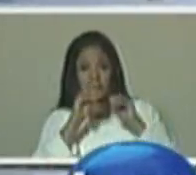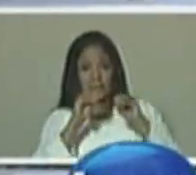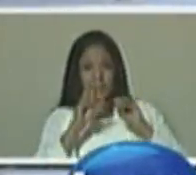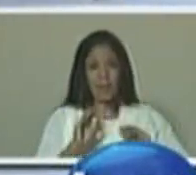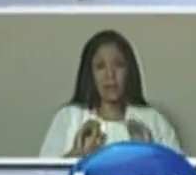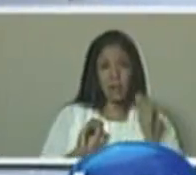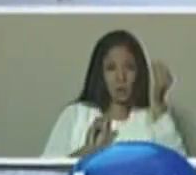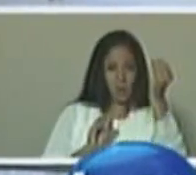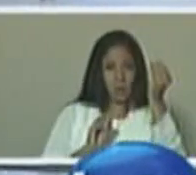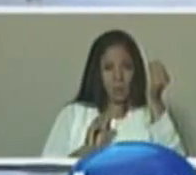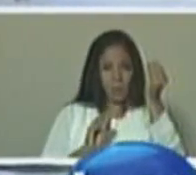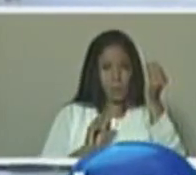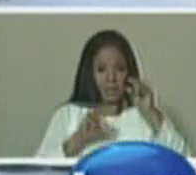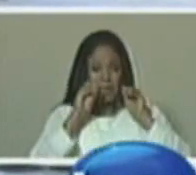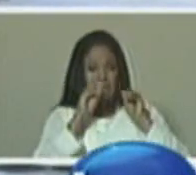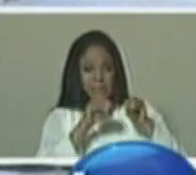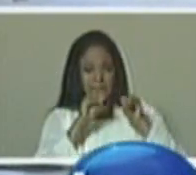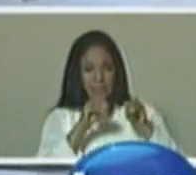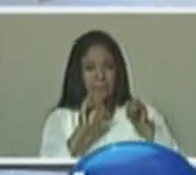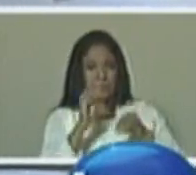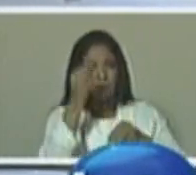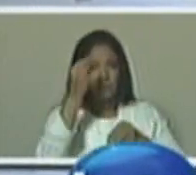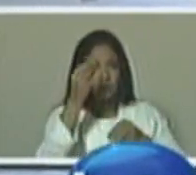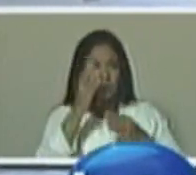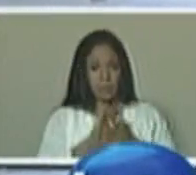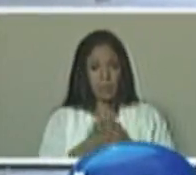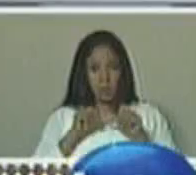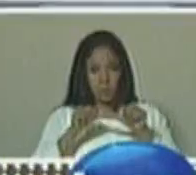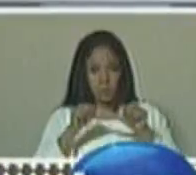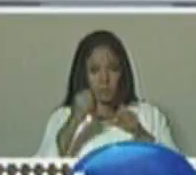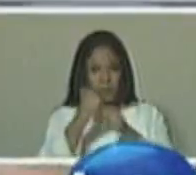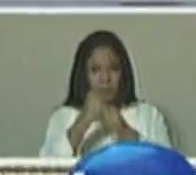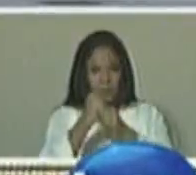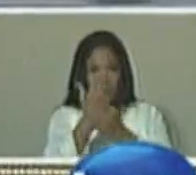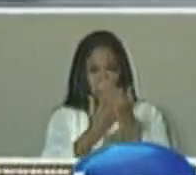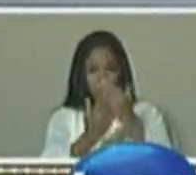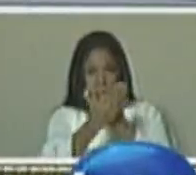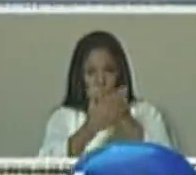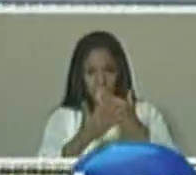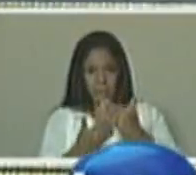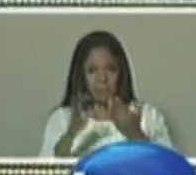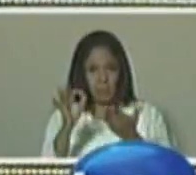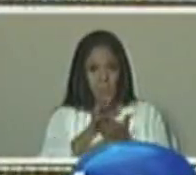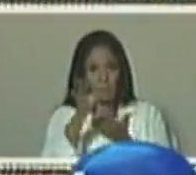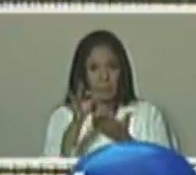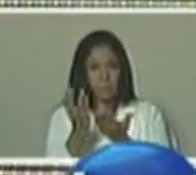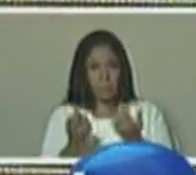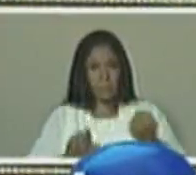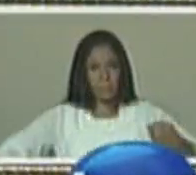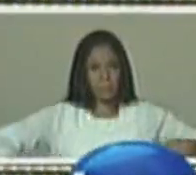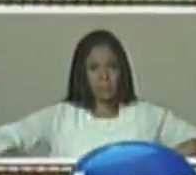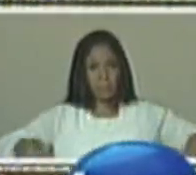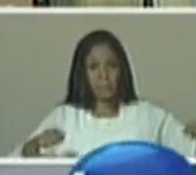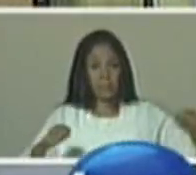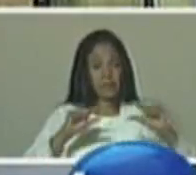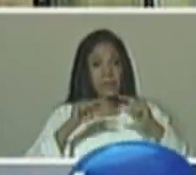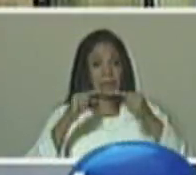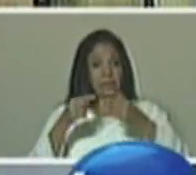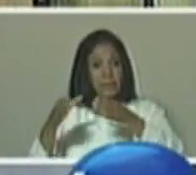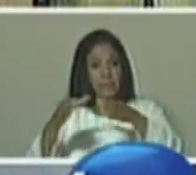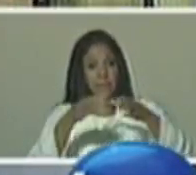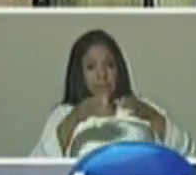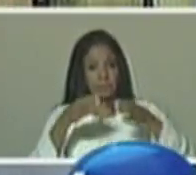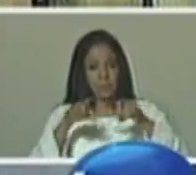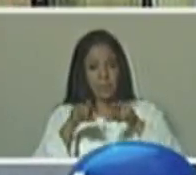continuar cultivando esas manos laboriosas. Igualmente, considero que en esas cooperativas se debe enseñar a